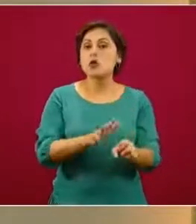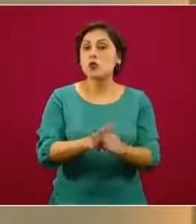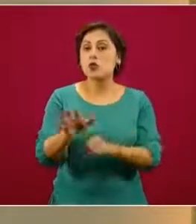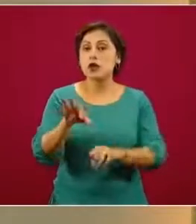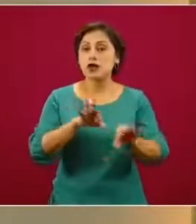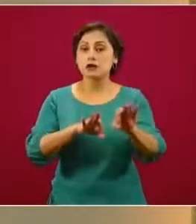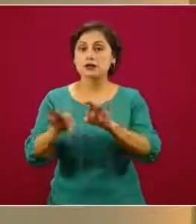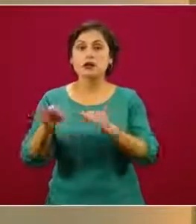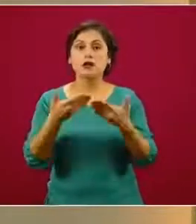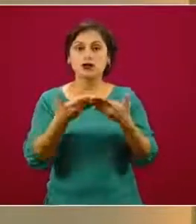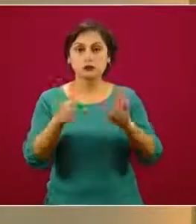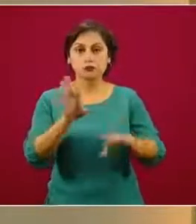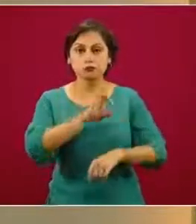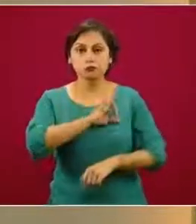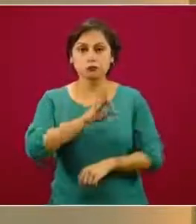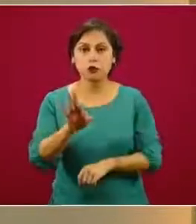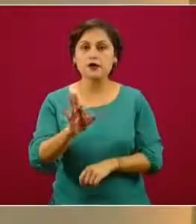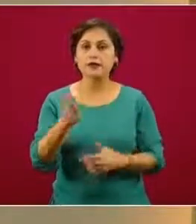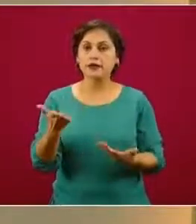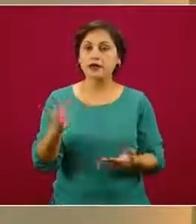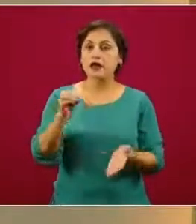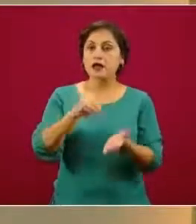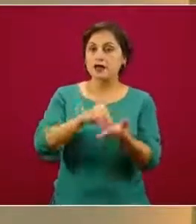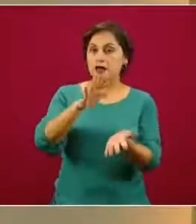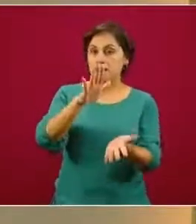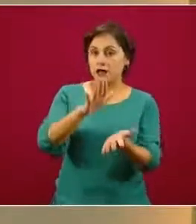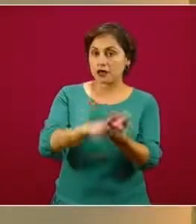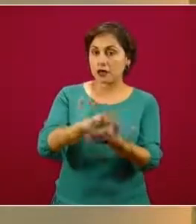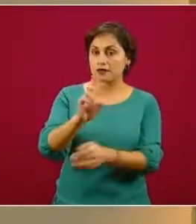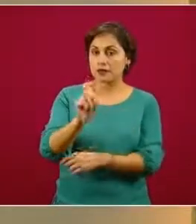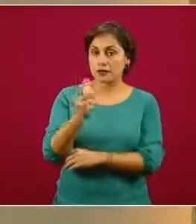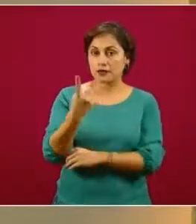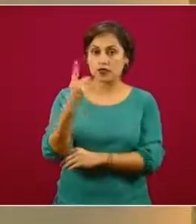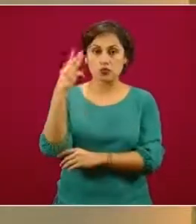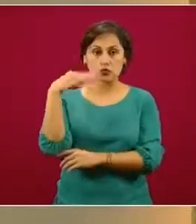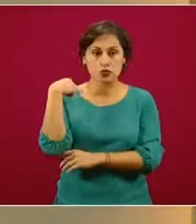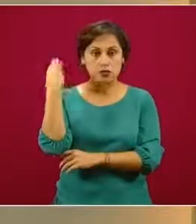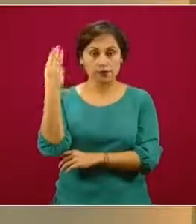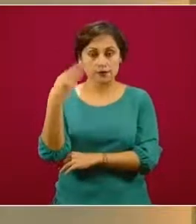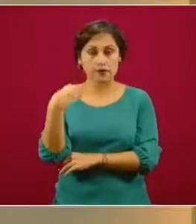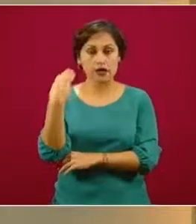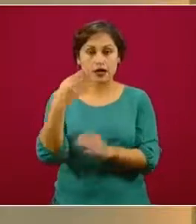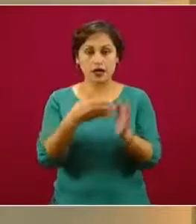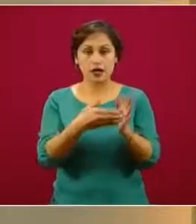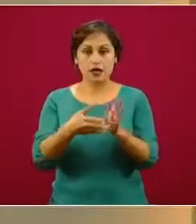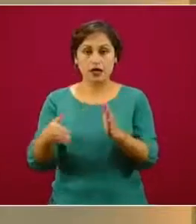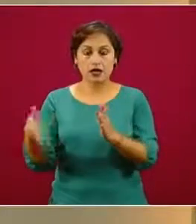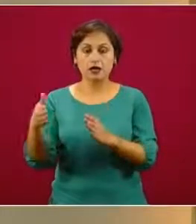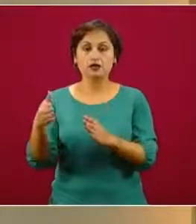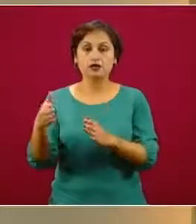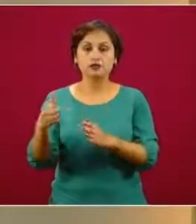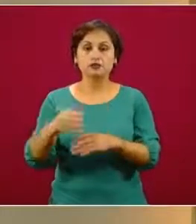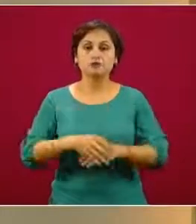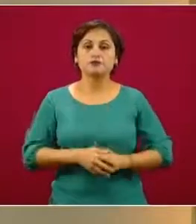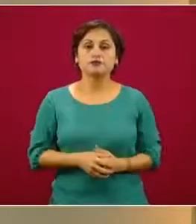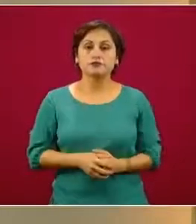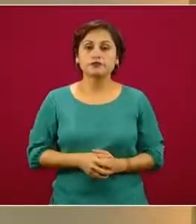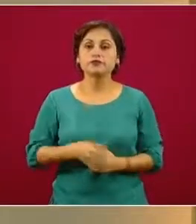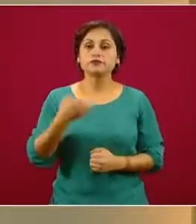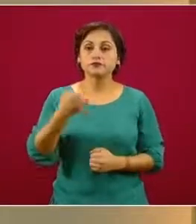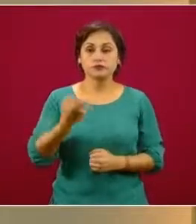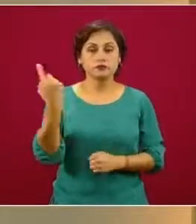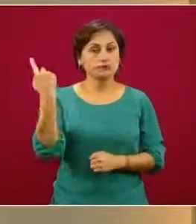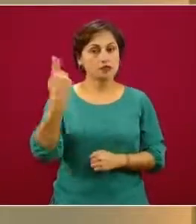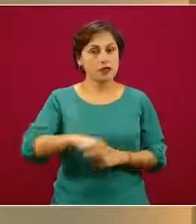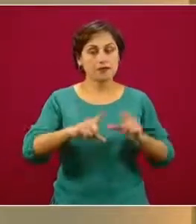de la Secretaría de Salud del 31 de marzo, y esta es una disposición general para toda la República, en